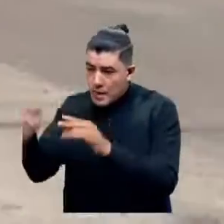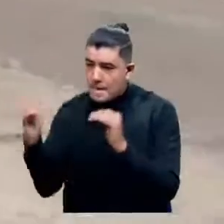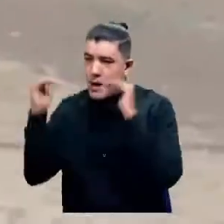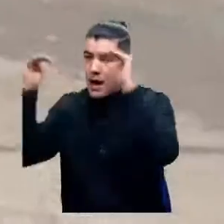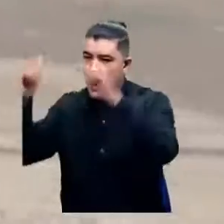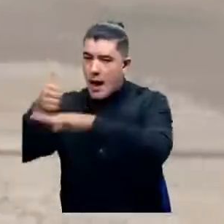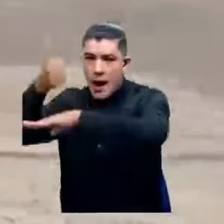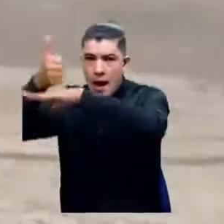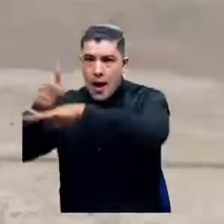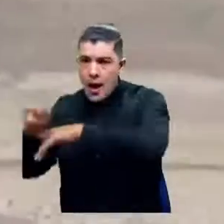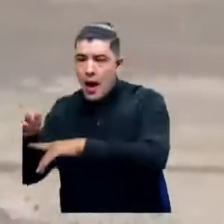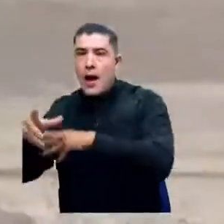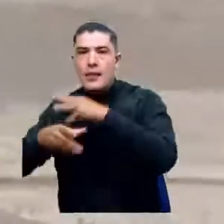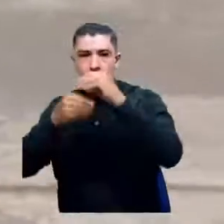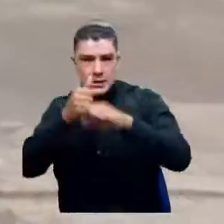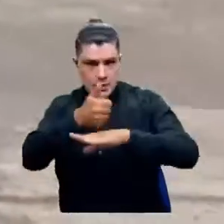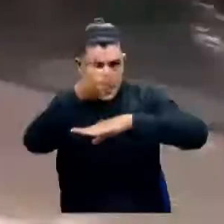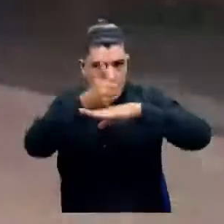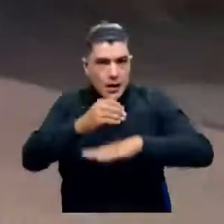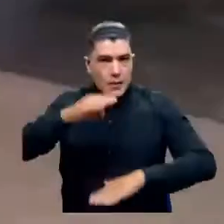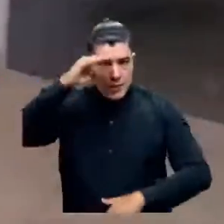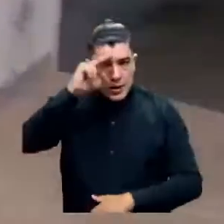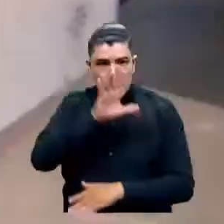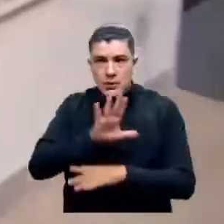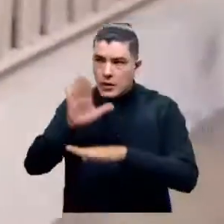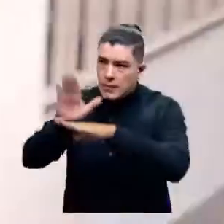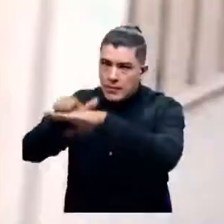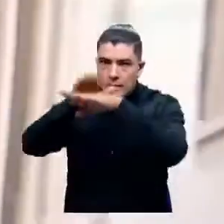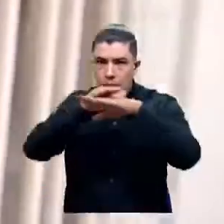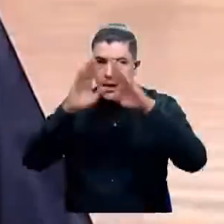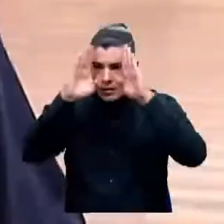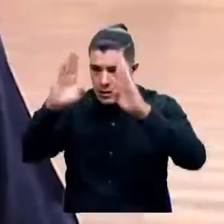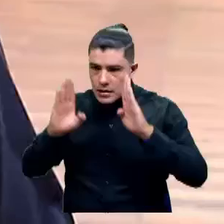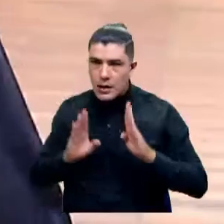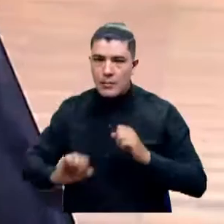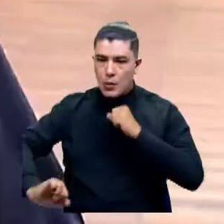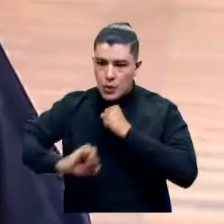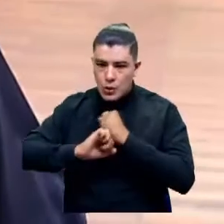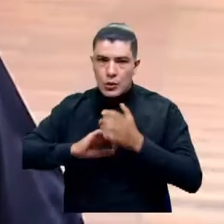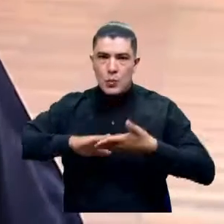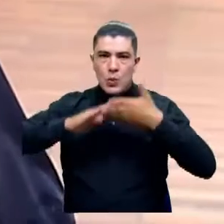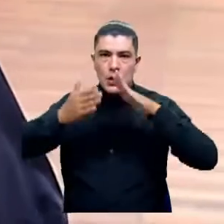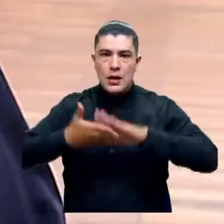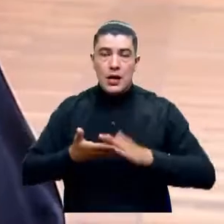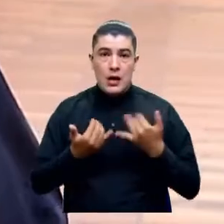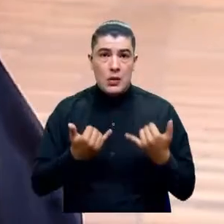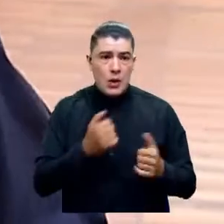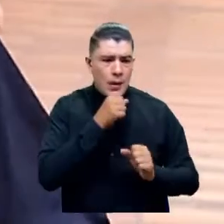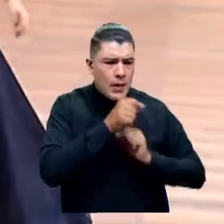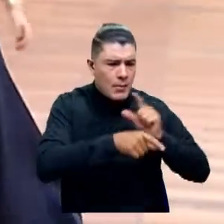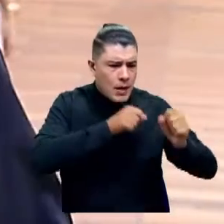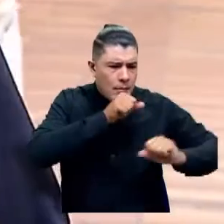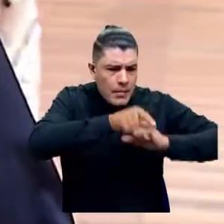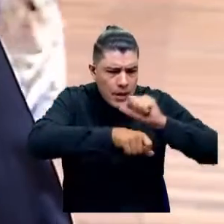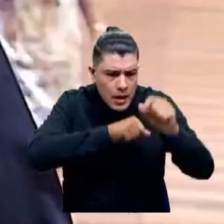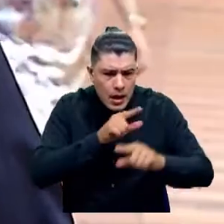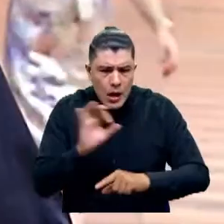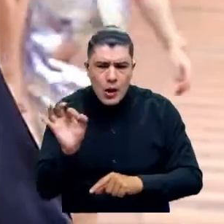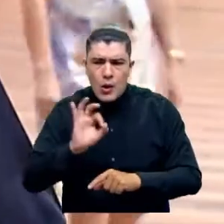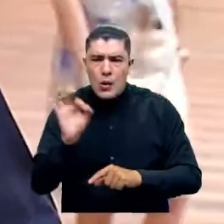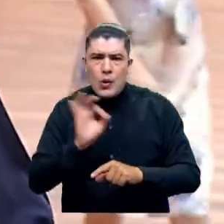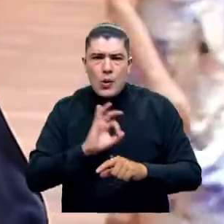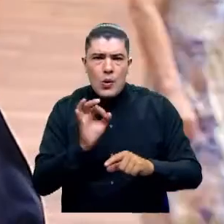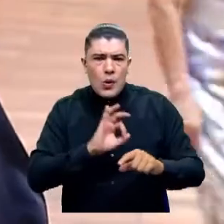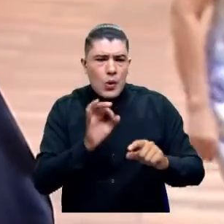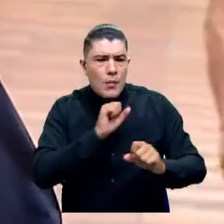pero también al general de la policía. Hoy, si hacemos cualquier tipo de encuesta, de caracterización, de cualquier tipo